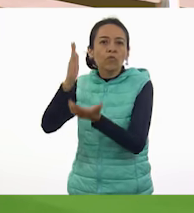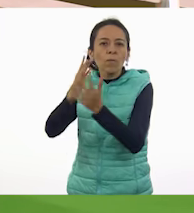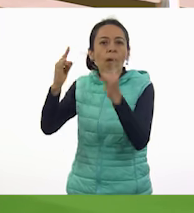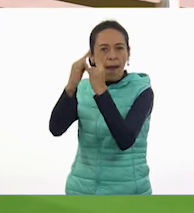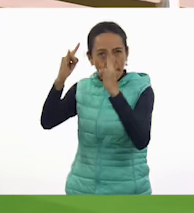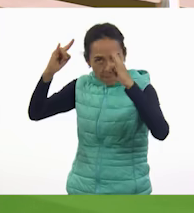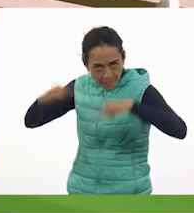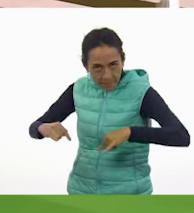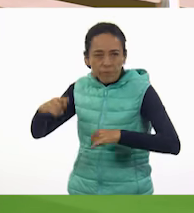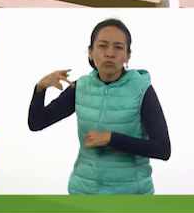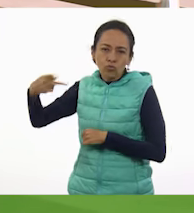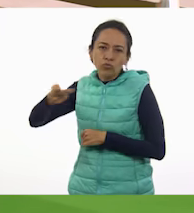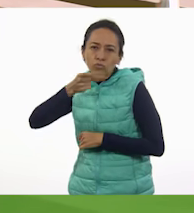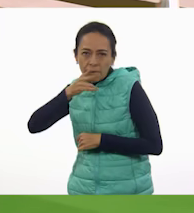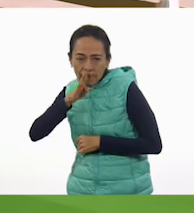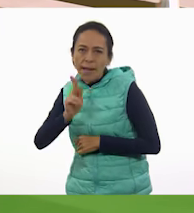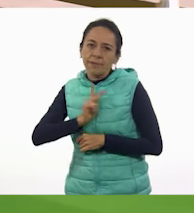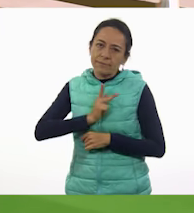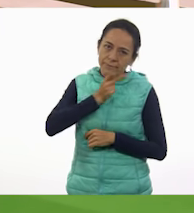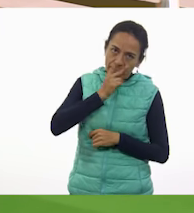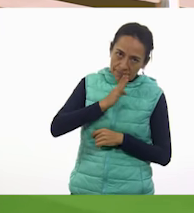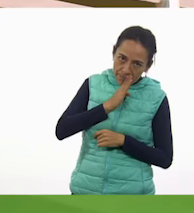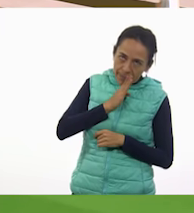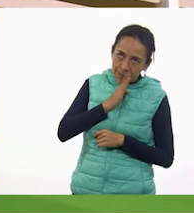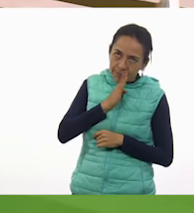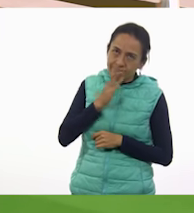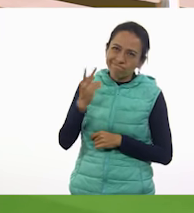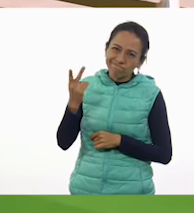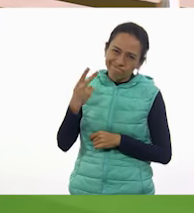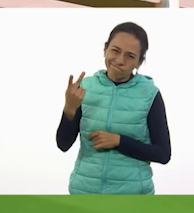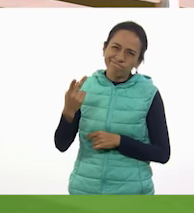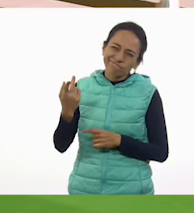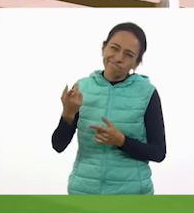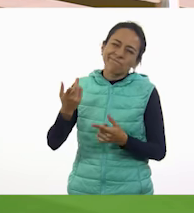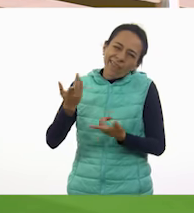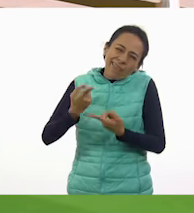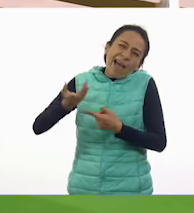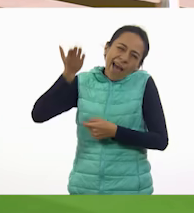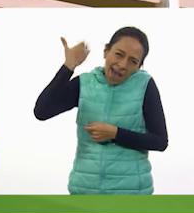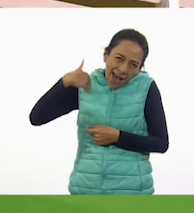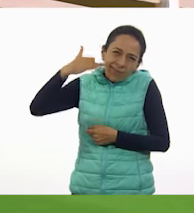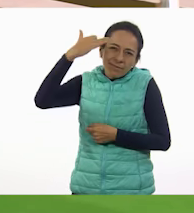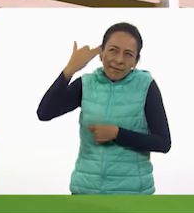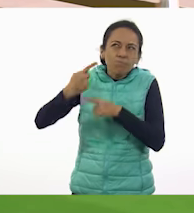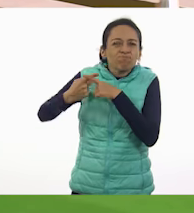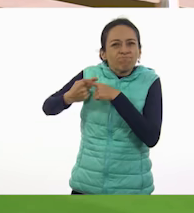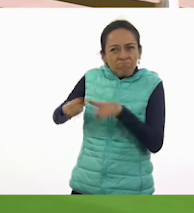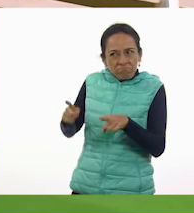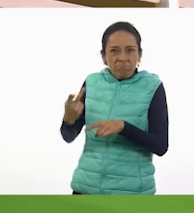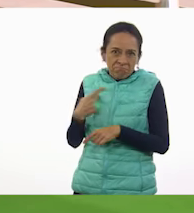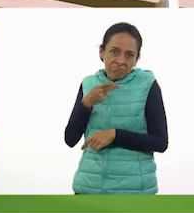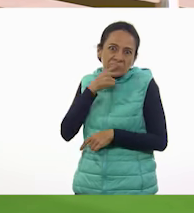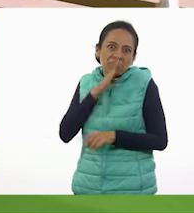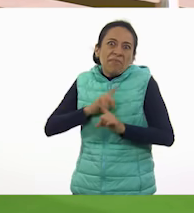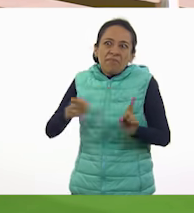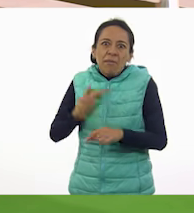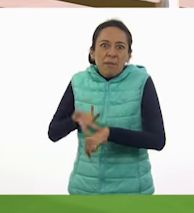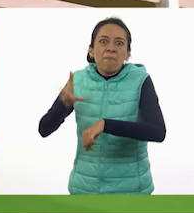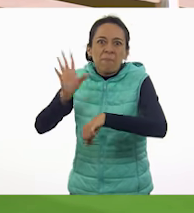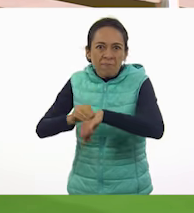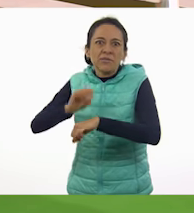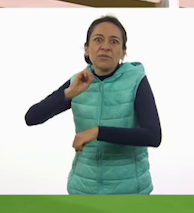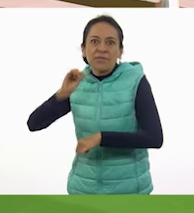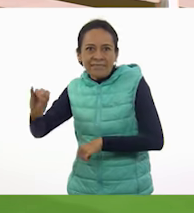papás como los míos tenían ideas pues diferentes a los papás de esa época y entonces nos dejaban ir a los campamentos. Si no hubiera sido de esa